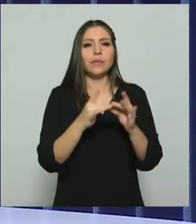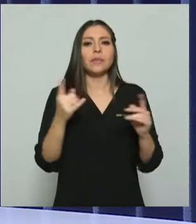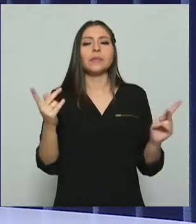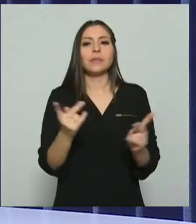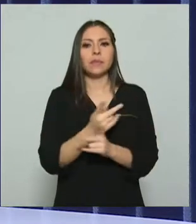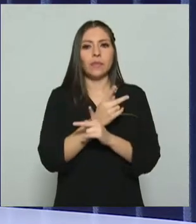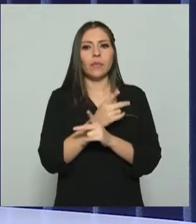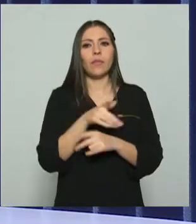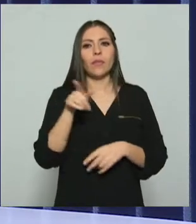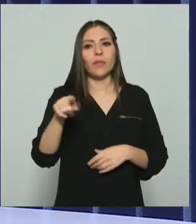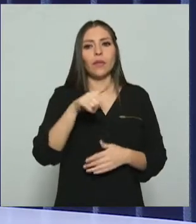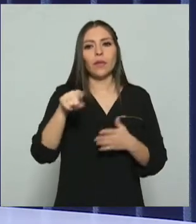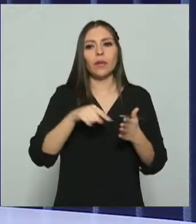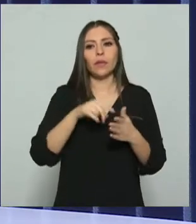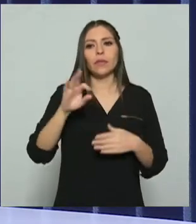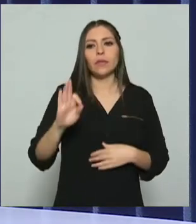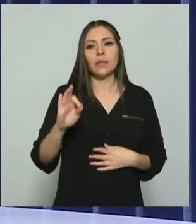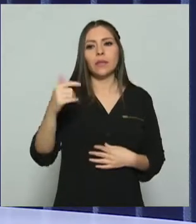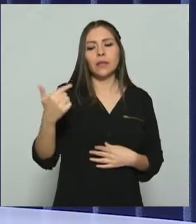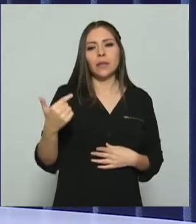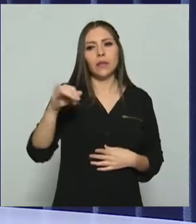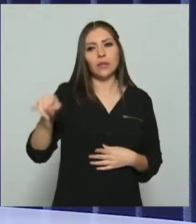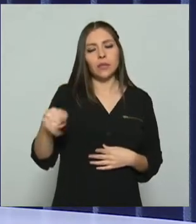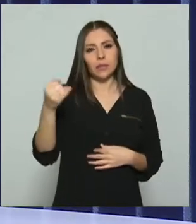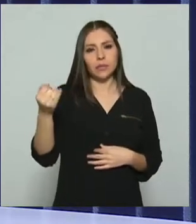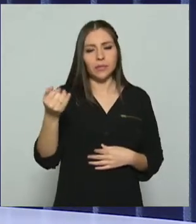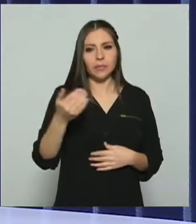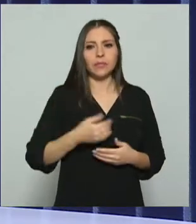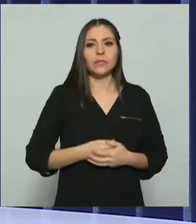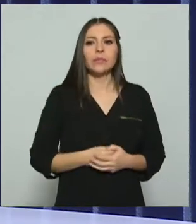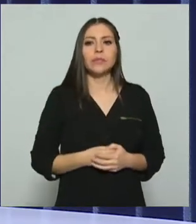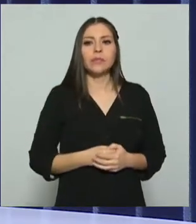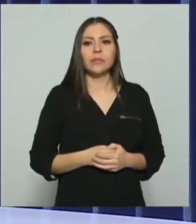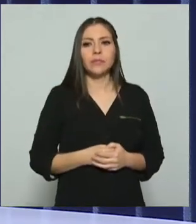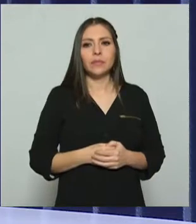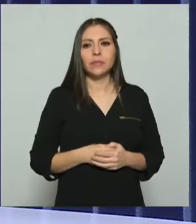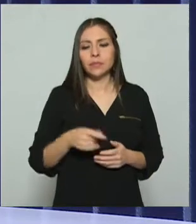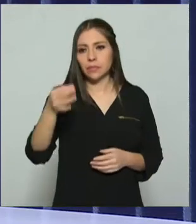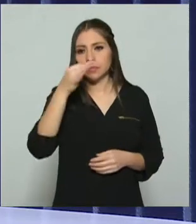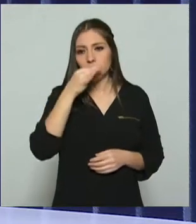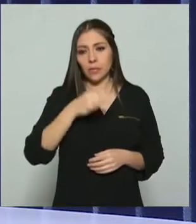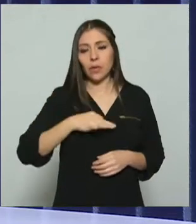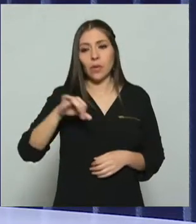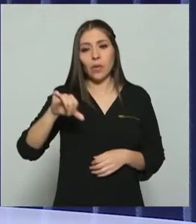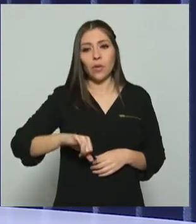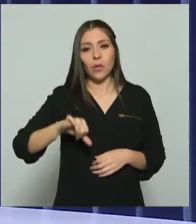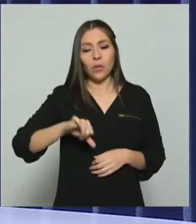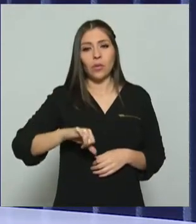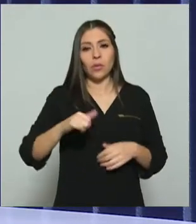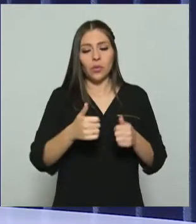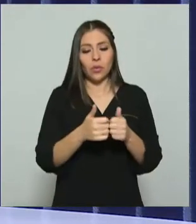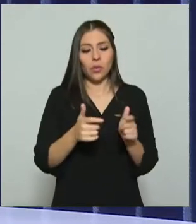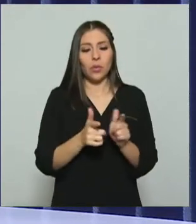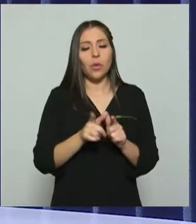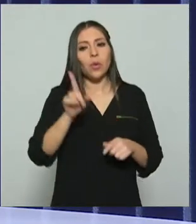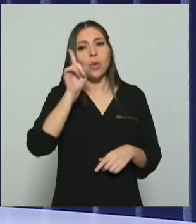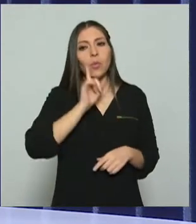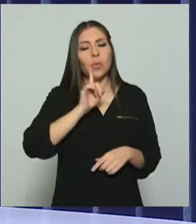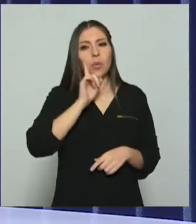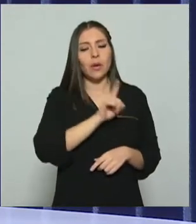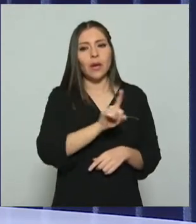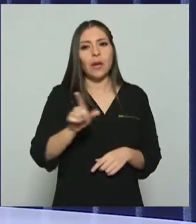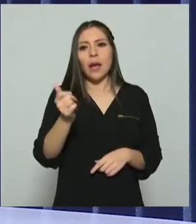ocurriendo en la Fiscalía General de la Ciudad de México. Me están reportando que hoy ahí un grupo de mujeres, alumnas sobrevivientes